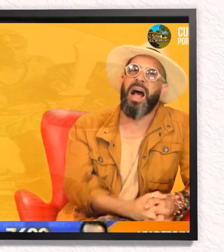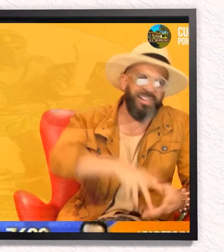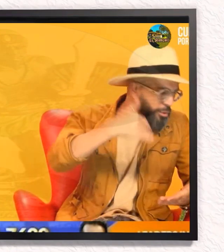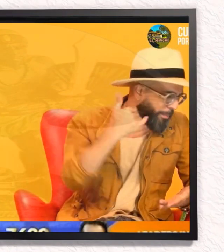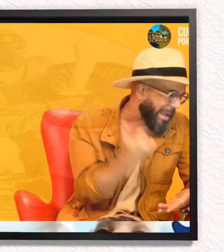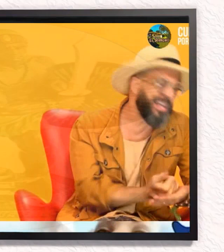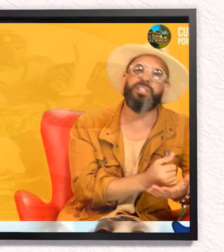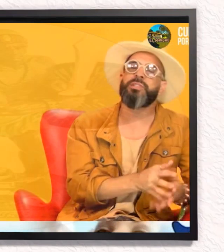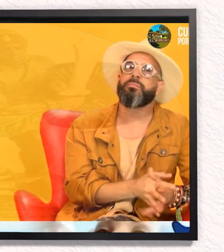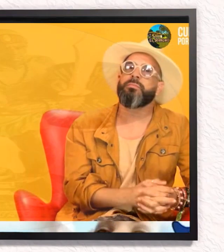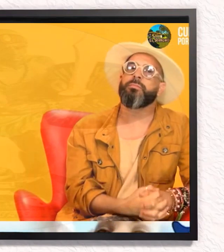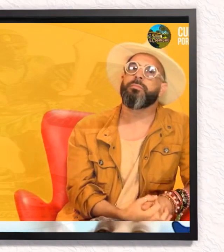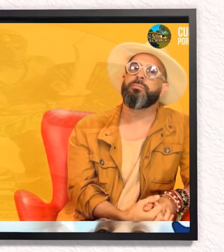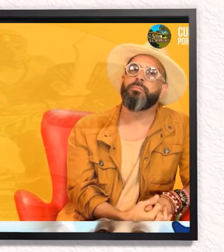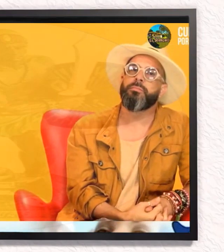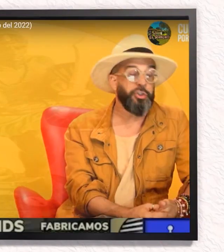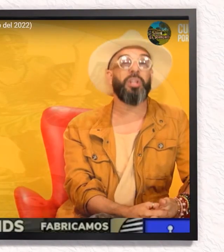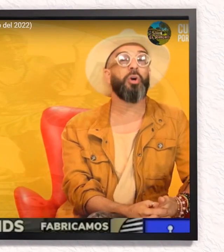éxito